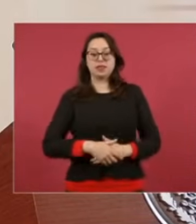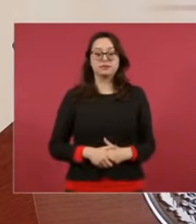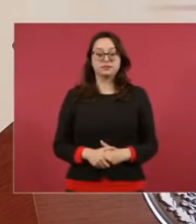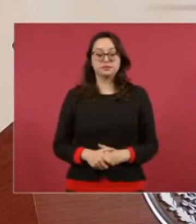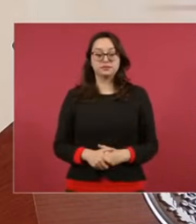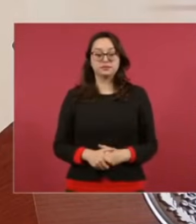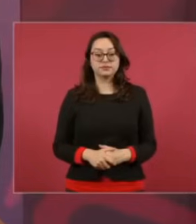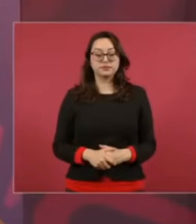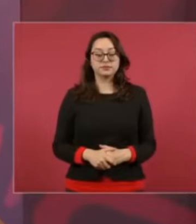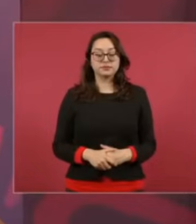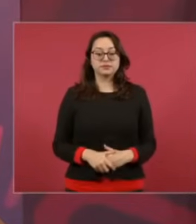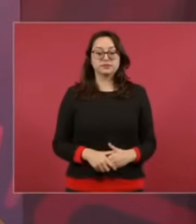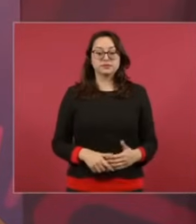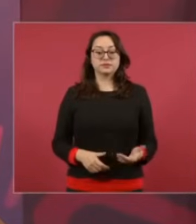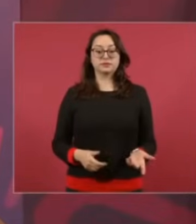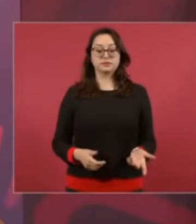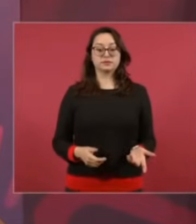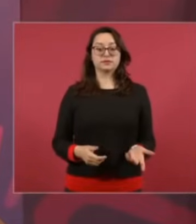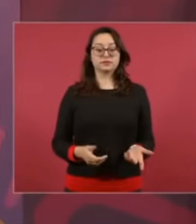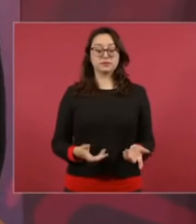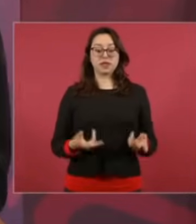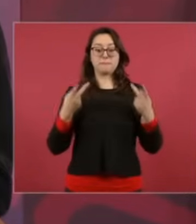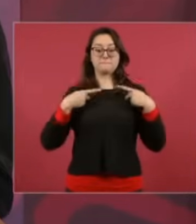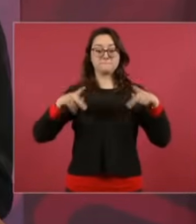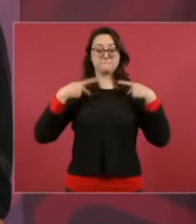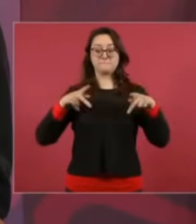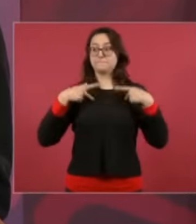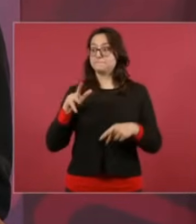Y tenemos información de que hay inconformidad.